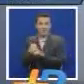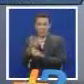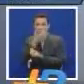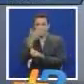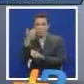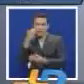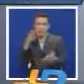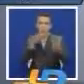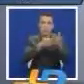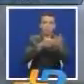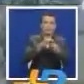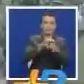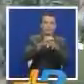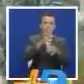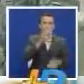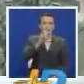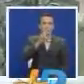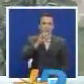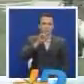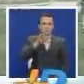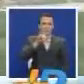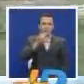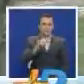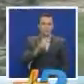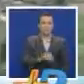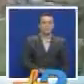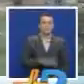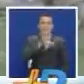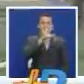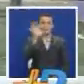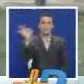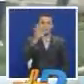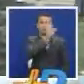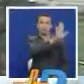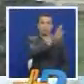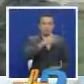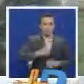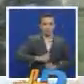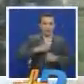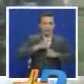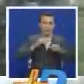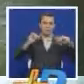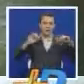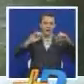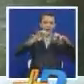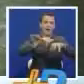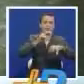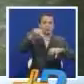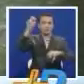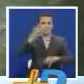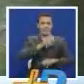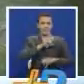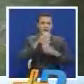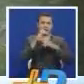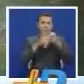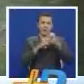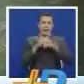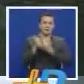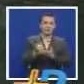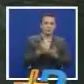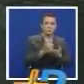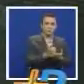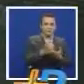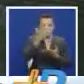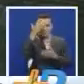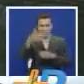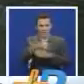Toribío. 500 soldados de la Tercera División reforzaron la seguridad de municipios del norte del Cauca. Esto se da después del ataque